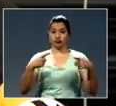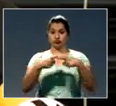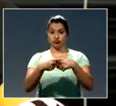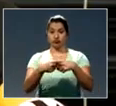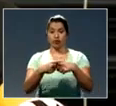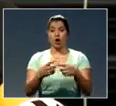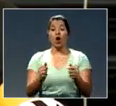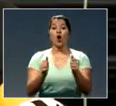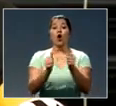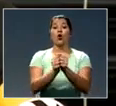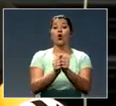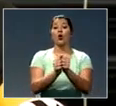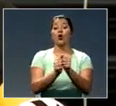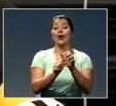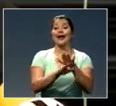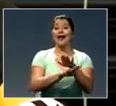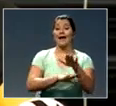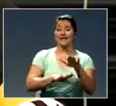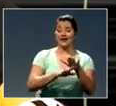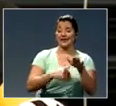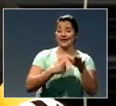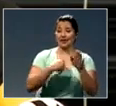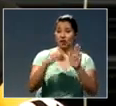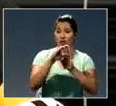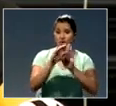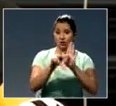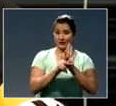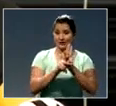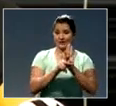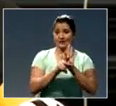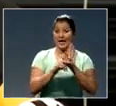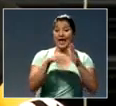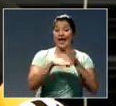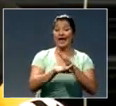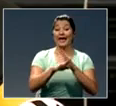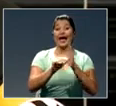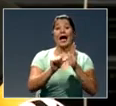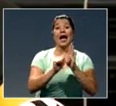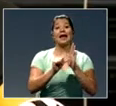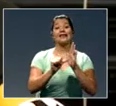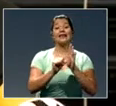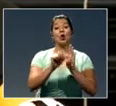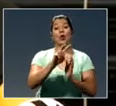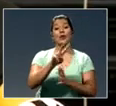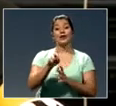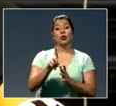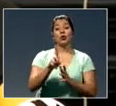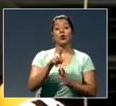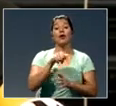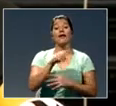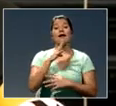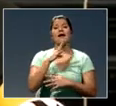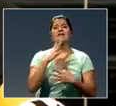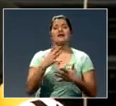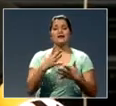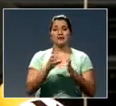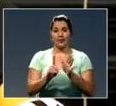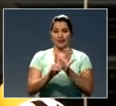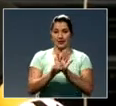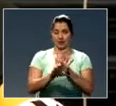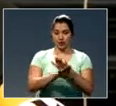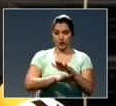principio constitucional del artículo 21 del derecho